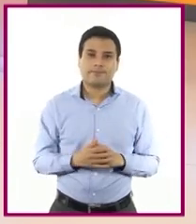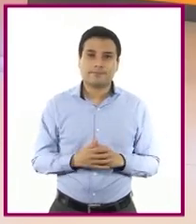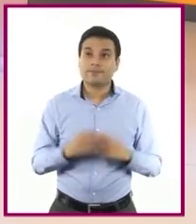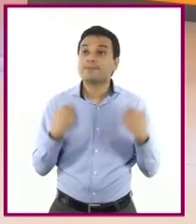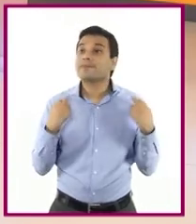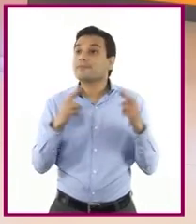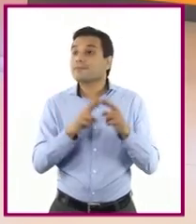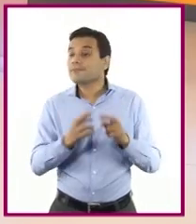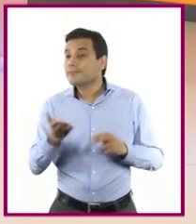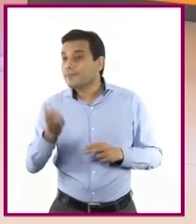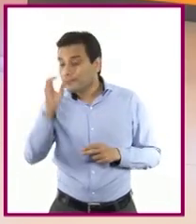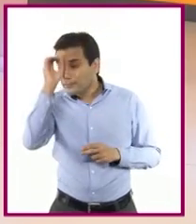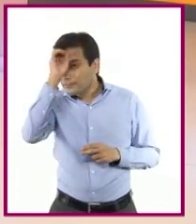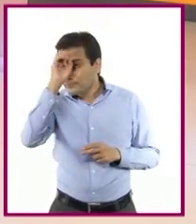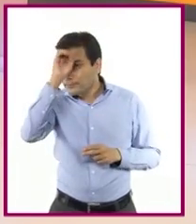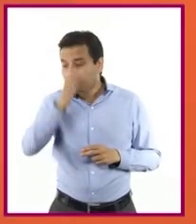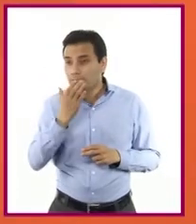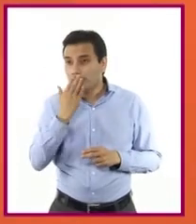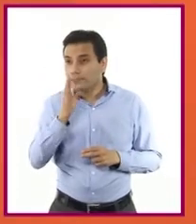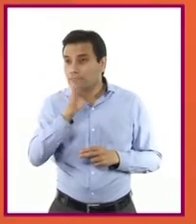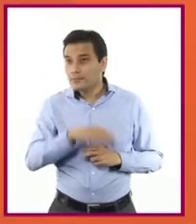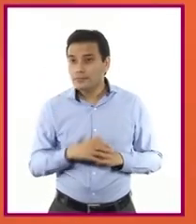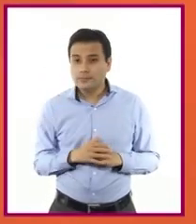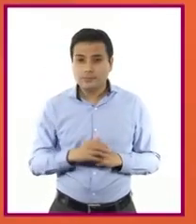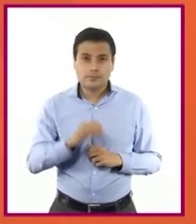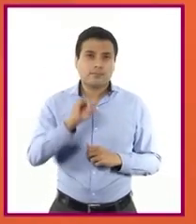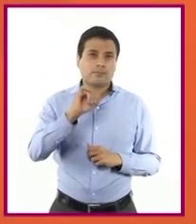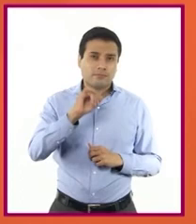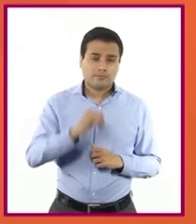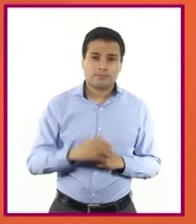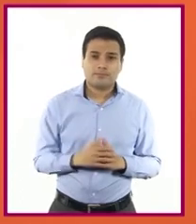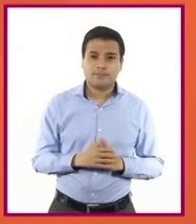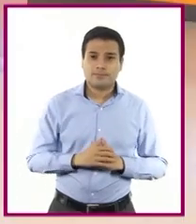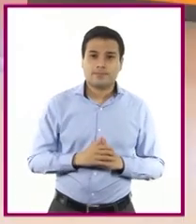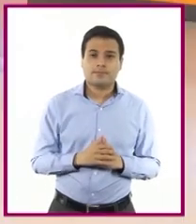Rodolfo, ¿es correcto? Correcto.